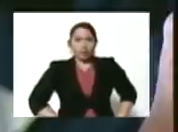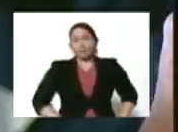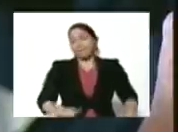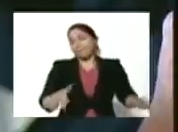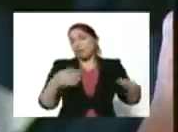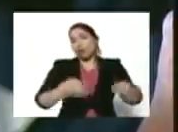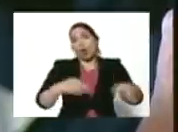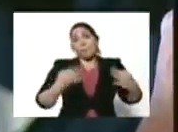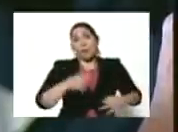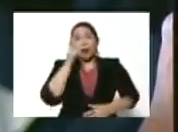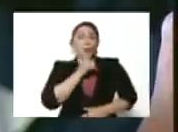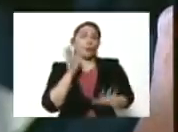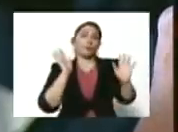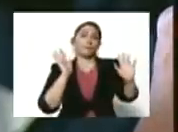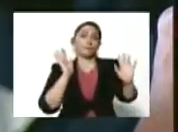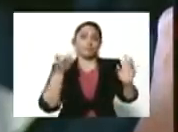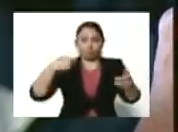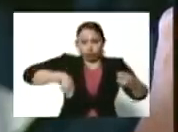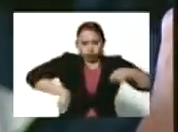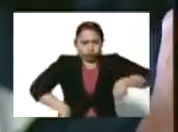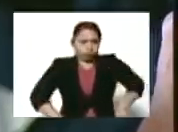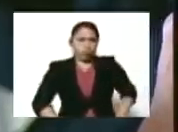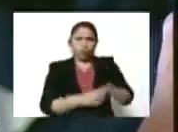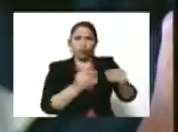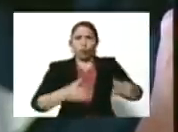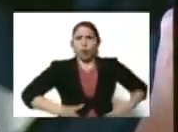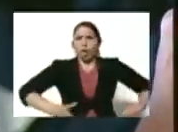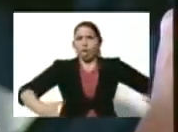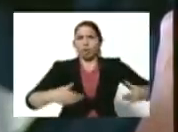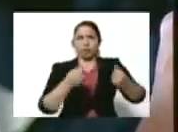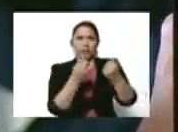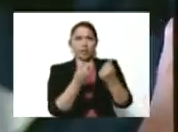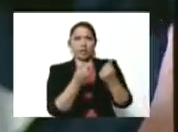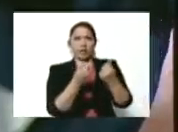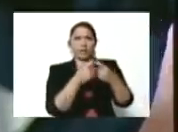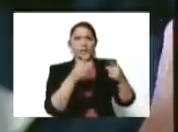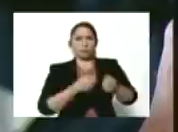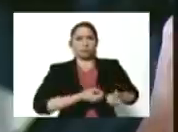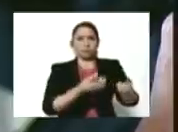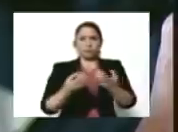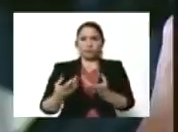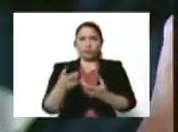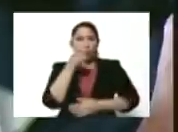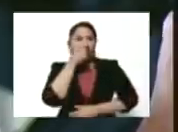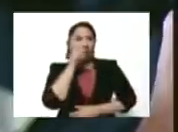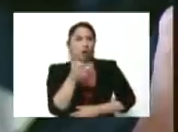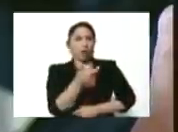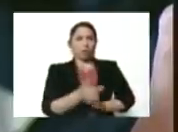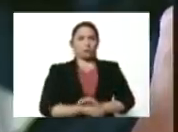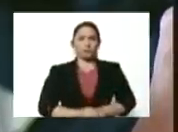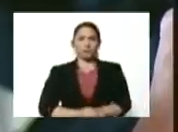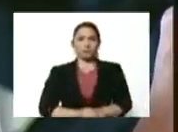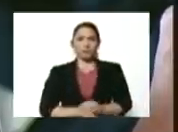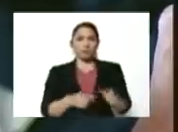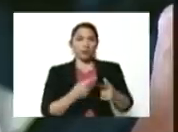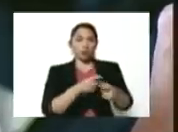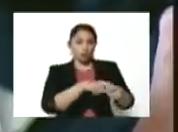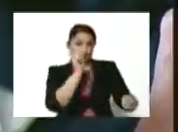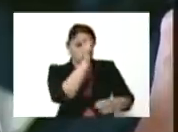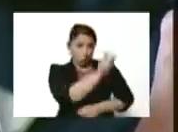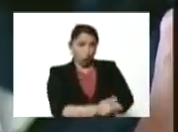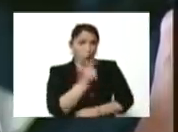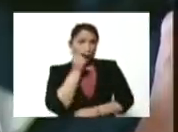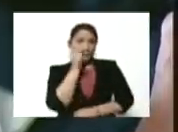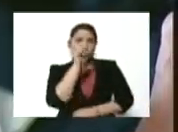se embolsilló gran parte de ese dinero que se disponía para la operación Gedeón. Este desertor